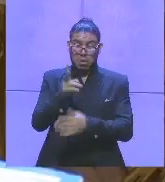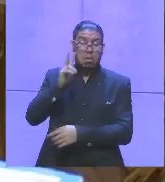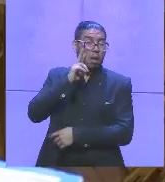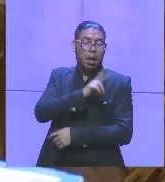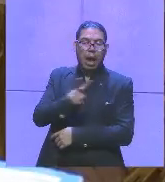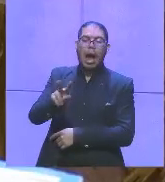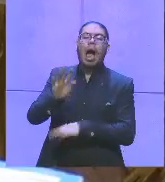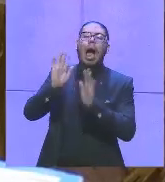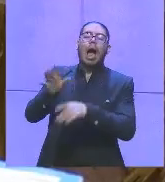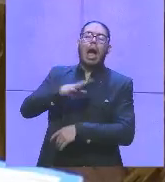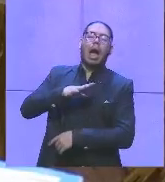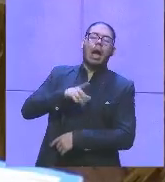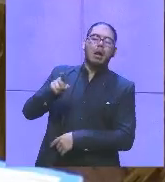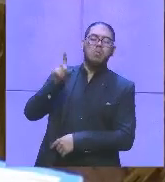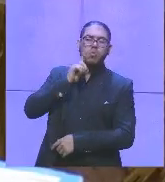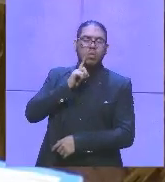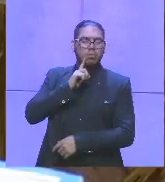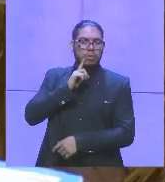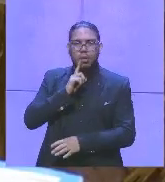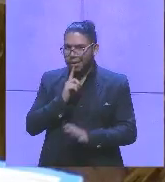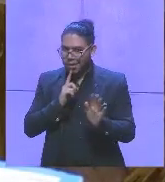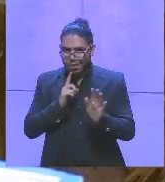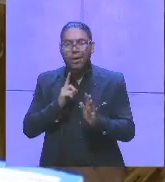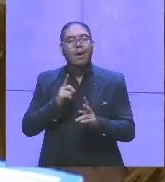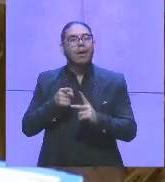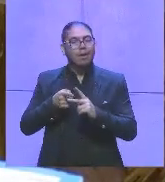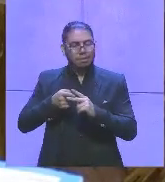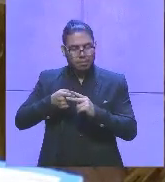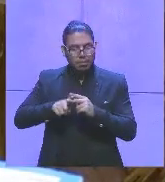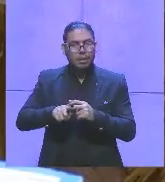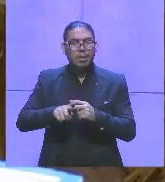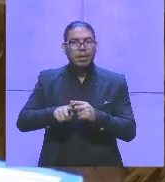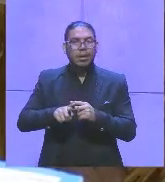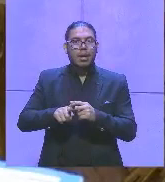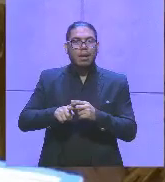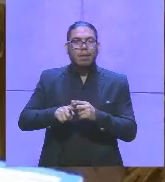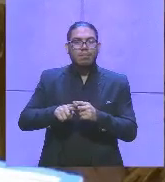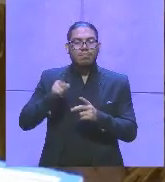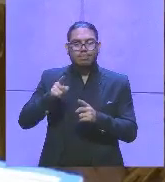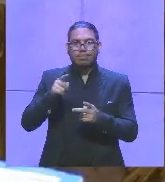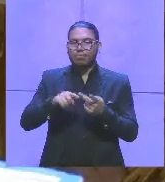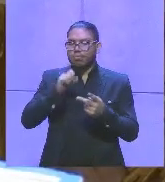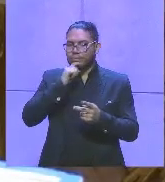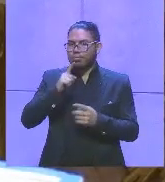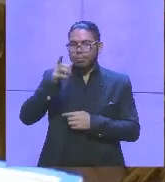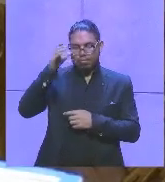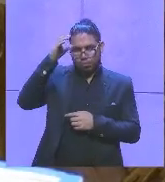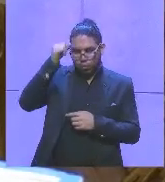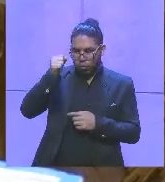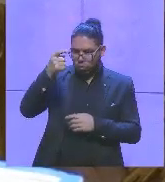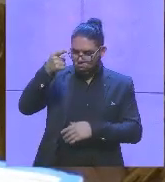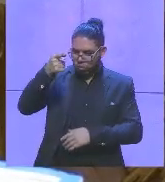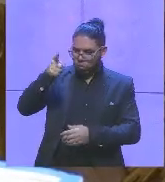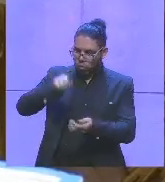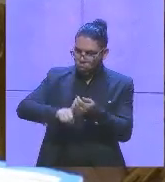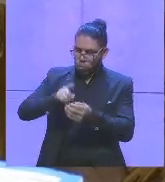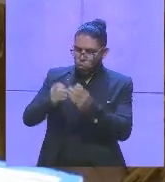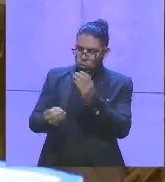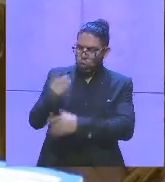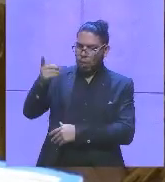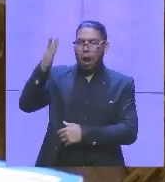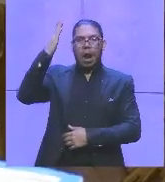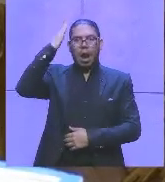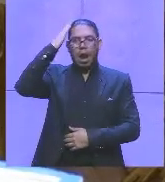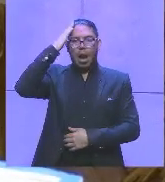de las mujeres, sino empezar a hacer el concepto de un nuevo liderazgo a partir de las mujeres